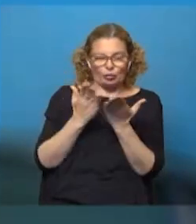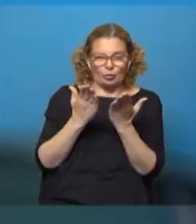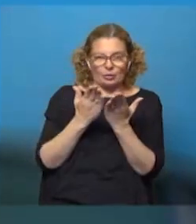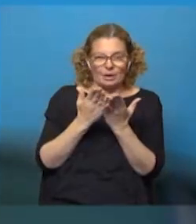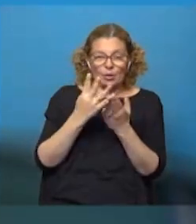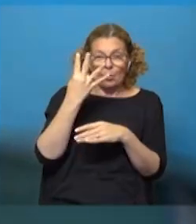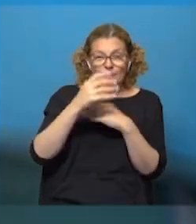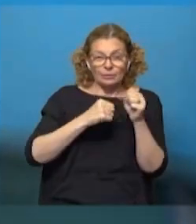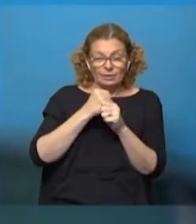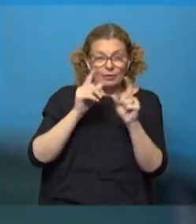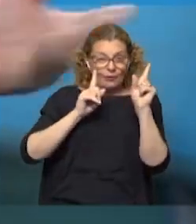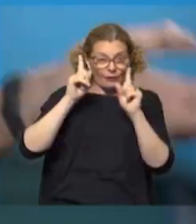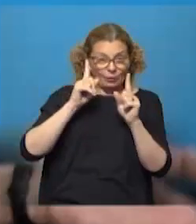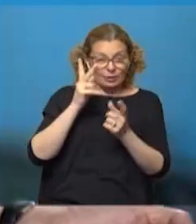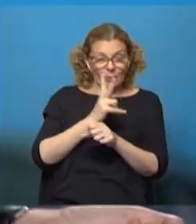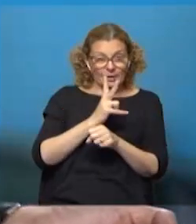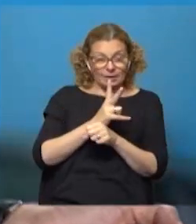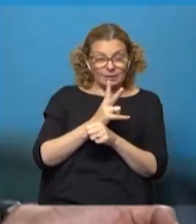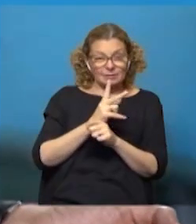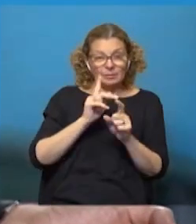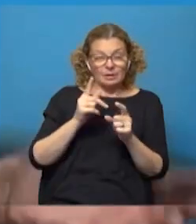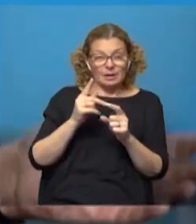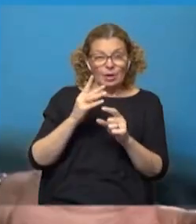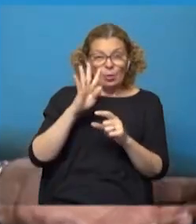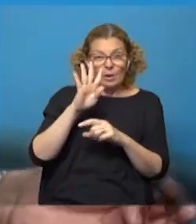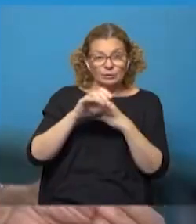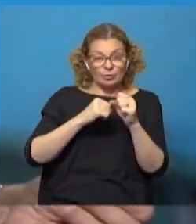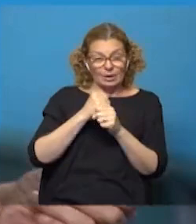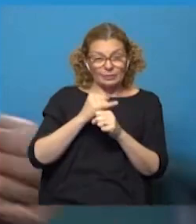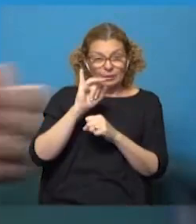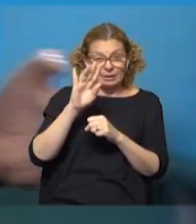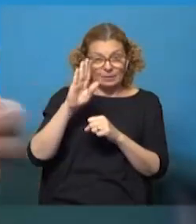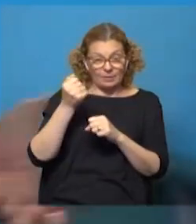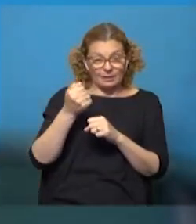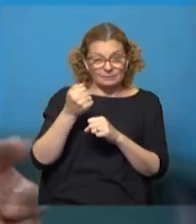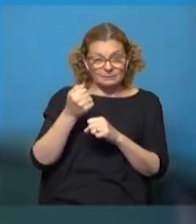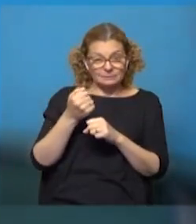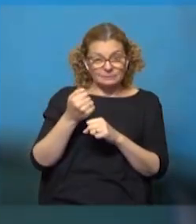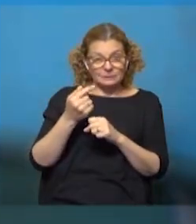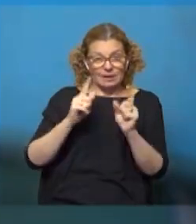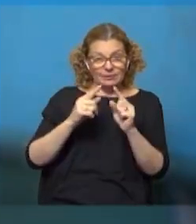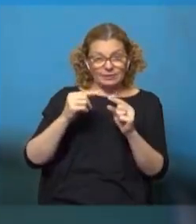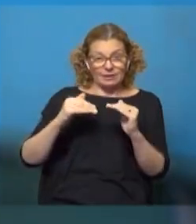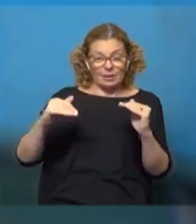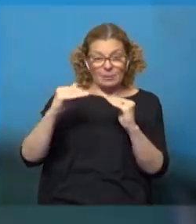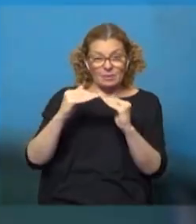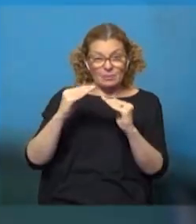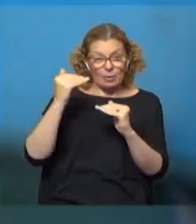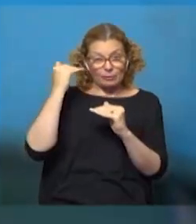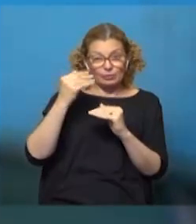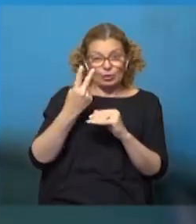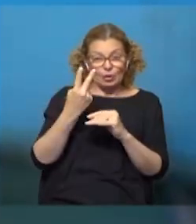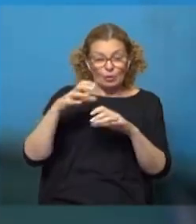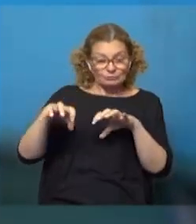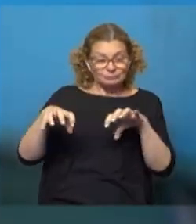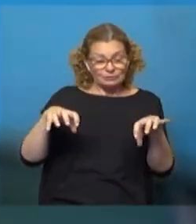hice cuatro años de facultad humanidades a la vez que hacía cuatro años en el ipa fue tomando una tarea porque a veces eran los mismos profesores y te daban la misma clase en dos